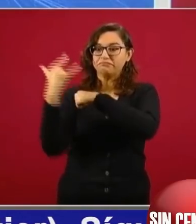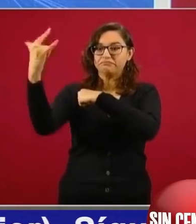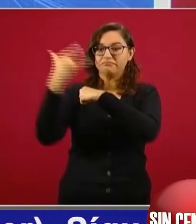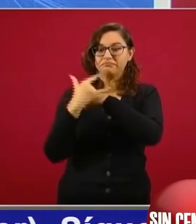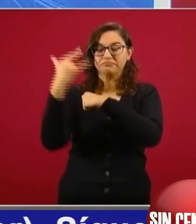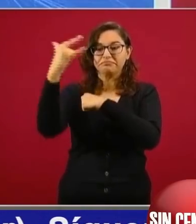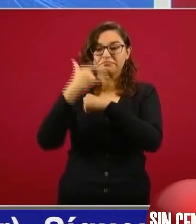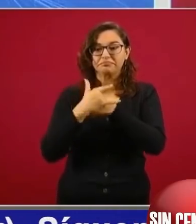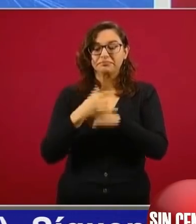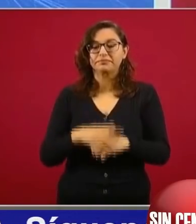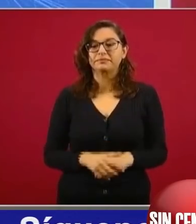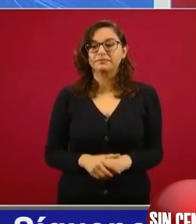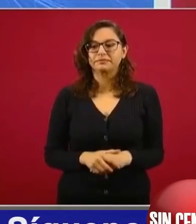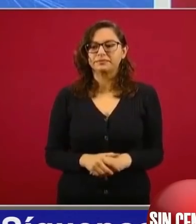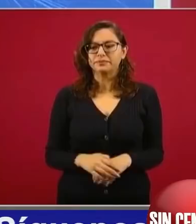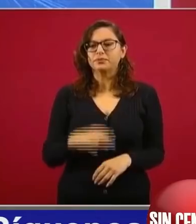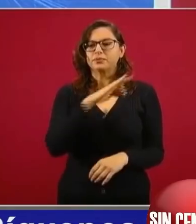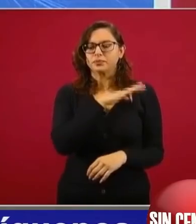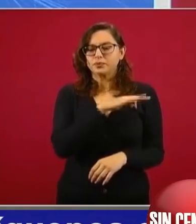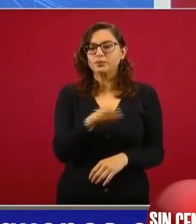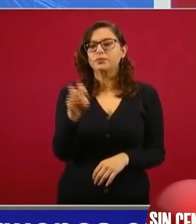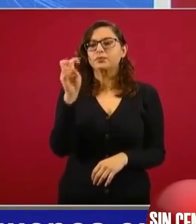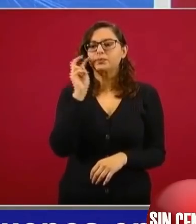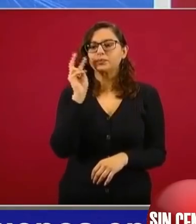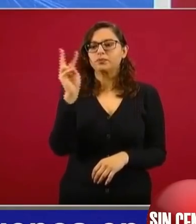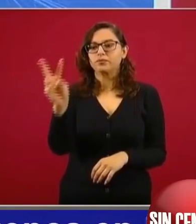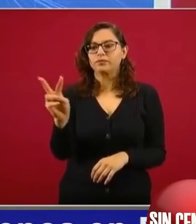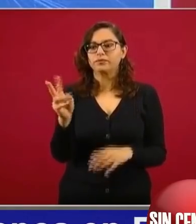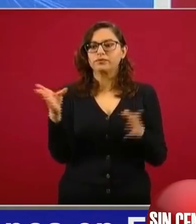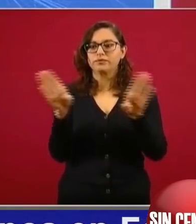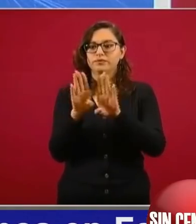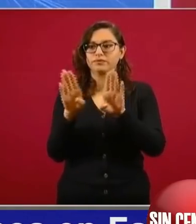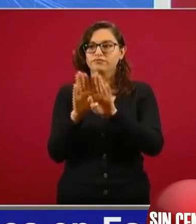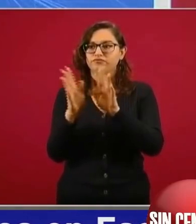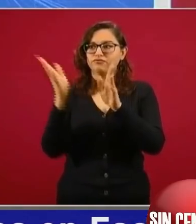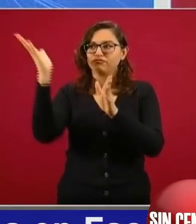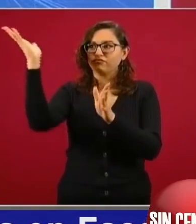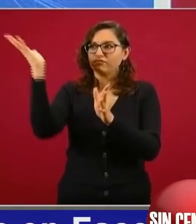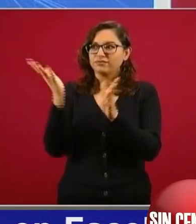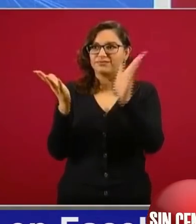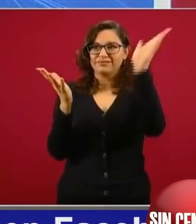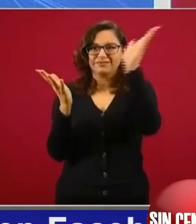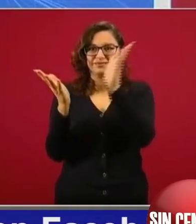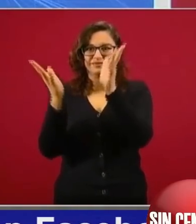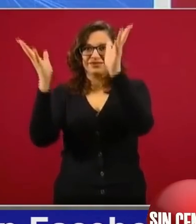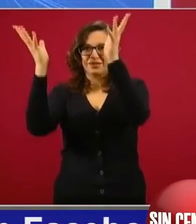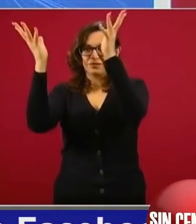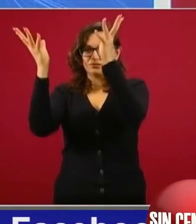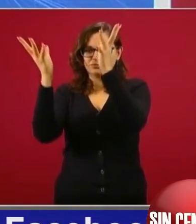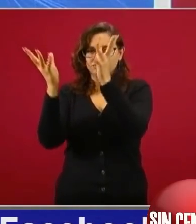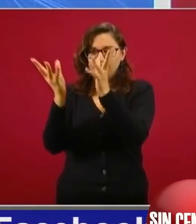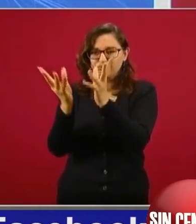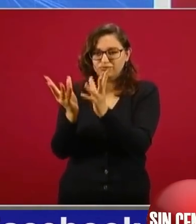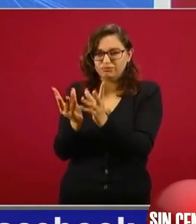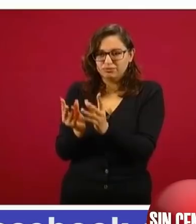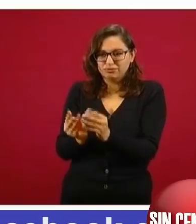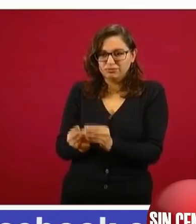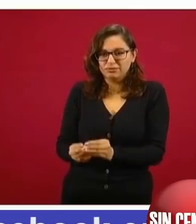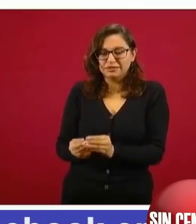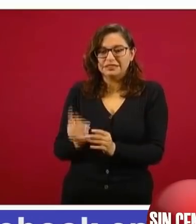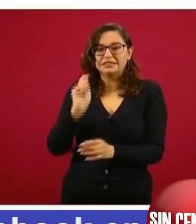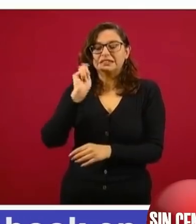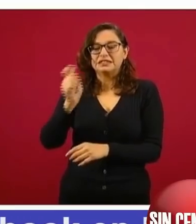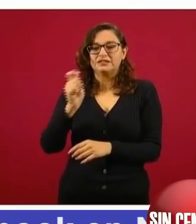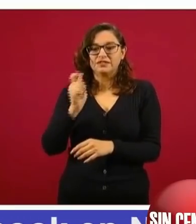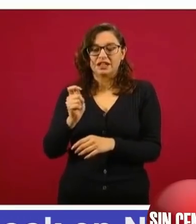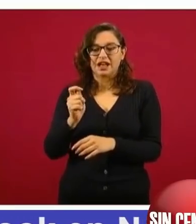México. Aquí pueden ustedes apreciar que hay un embudo que se va formando en la secuencia de cola de acceso